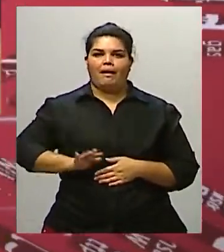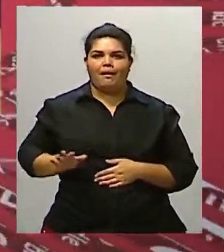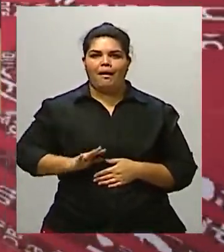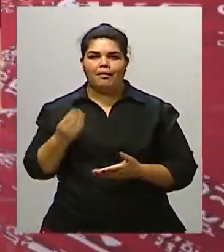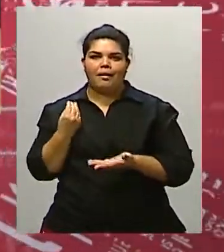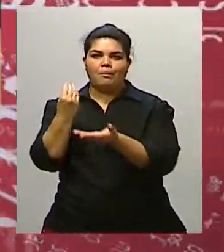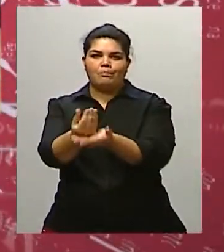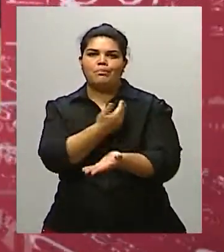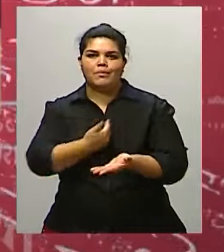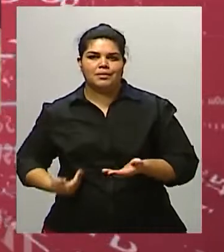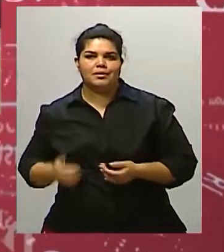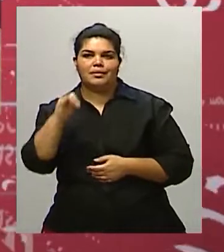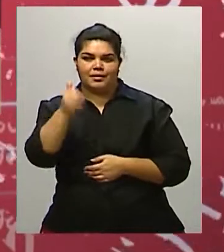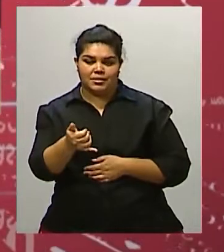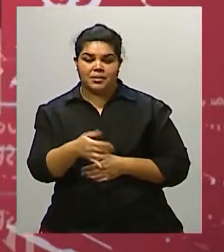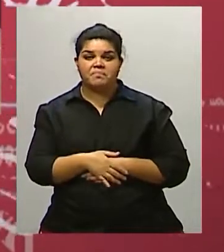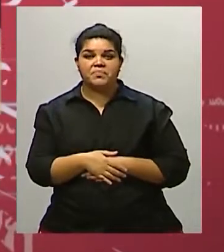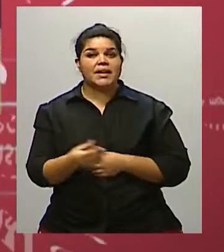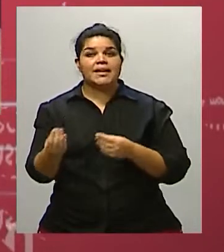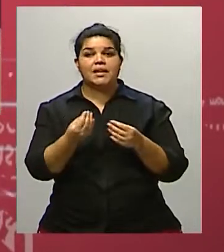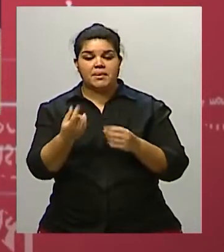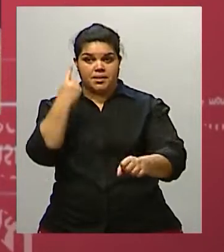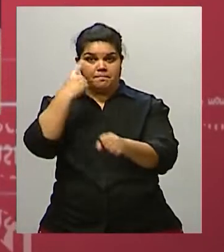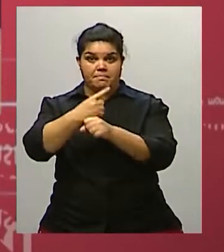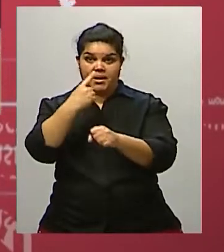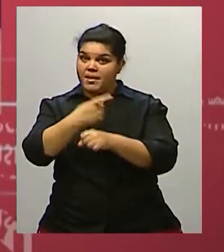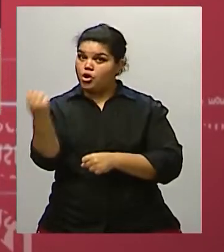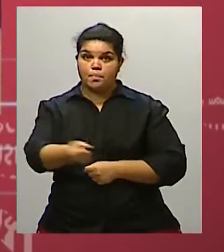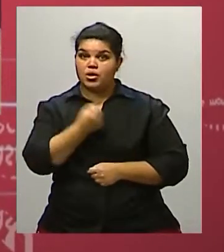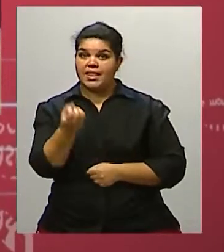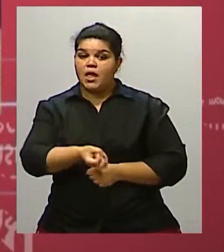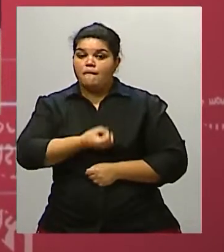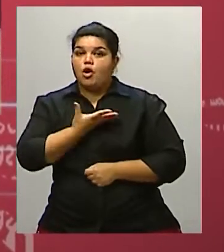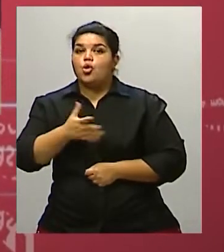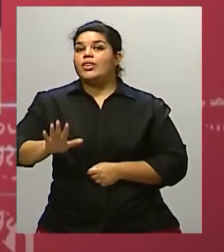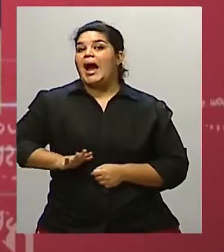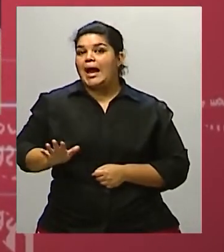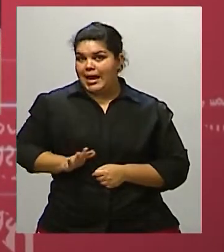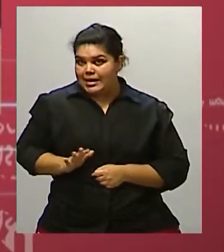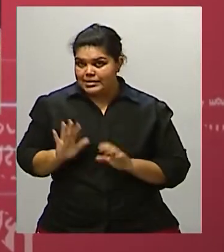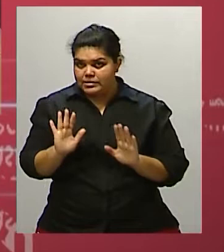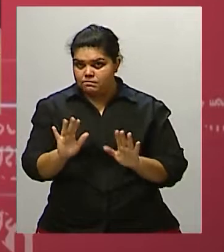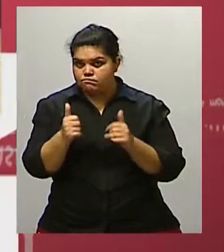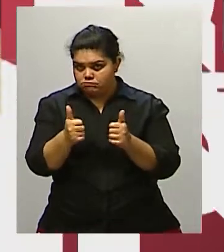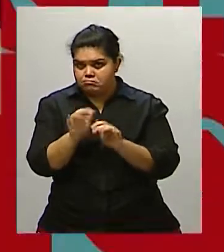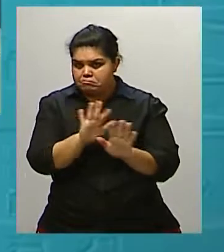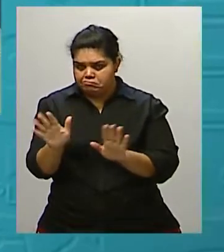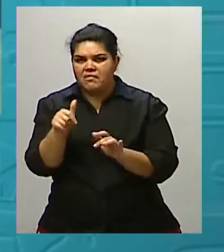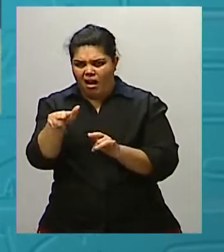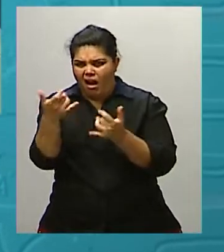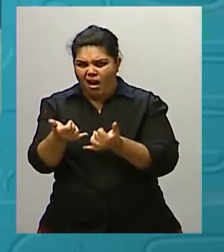lo primero que hay que tener, la primera condición es voluntad, una voluntad férrea. Massa la tiene. Aparentemente